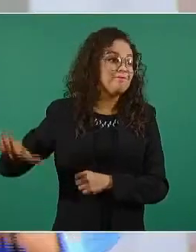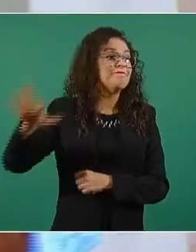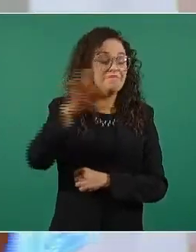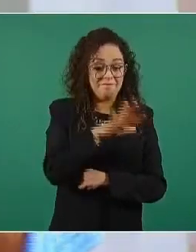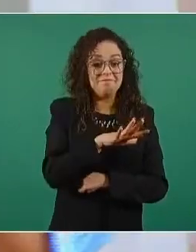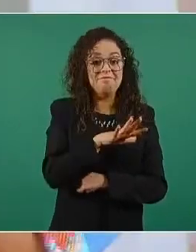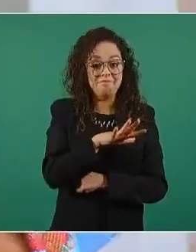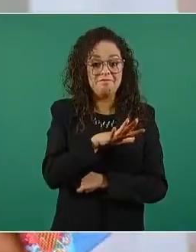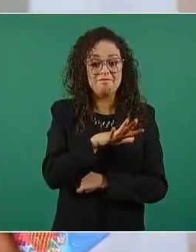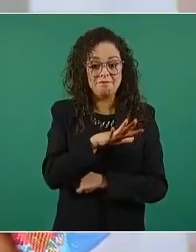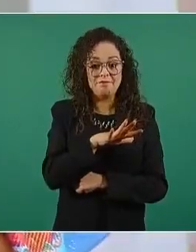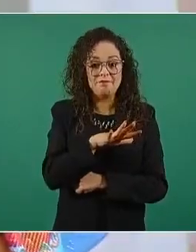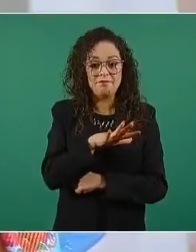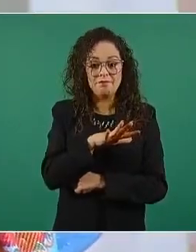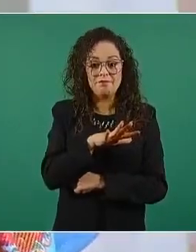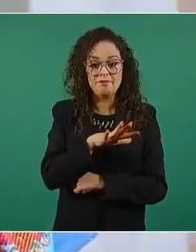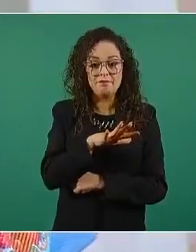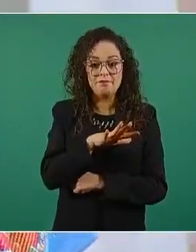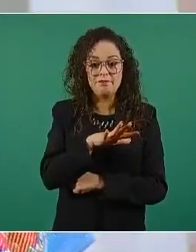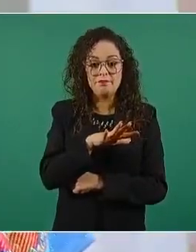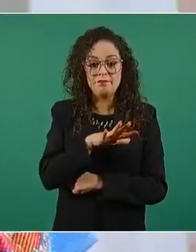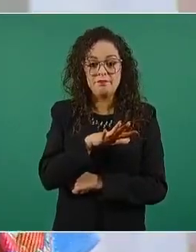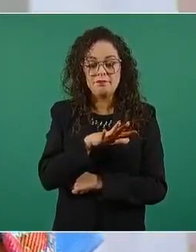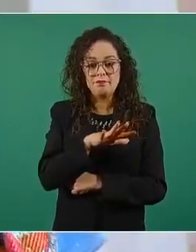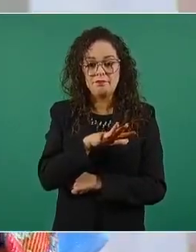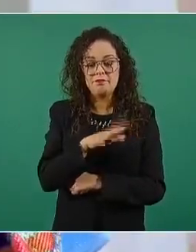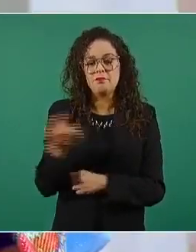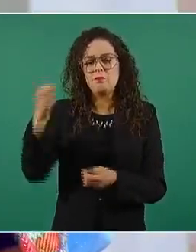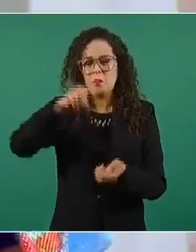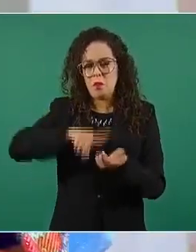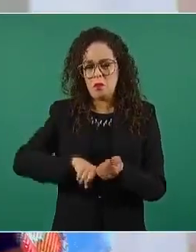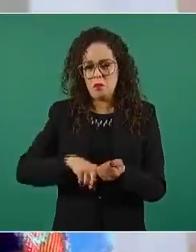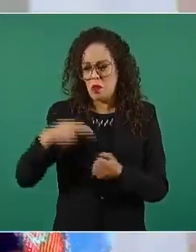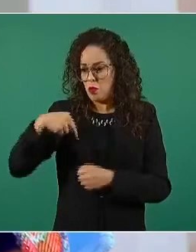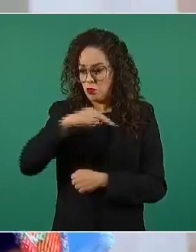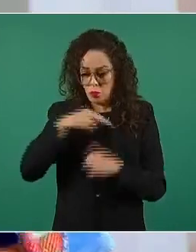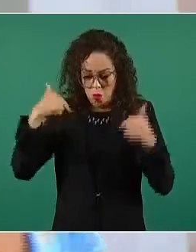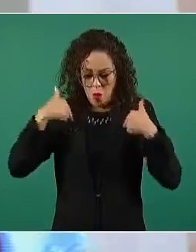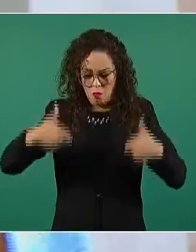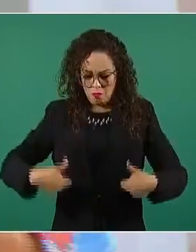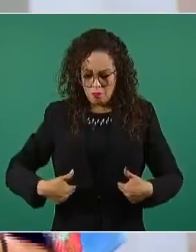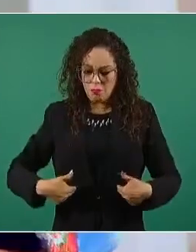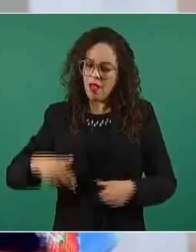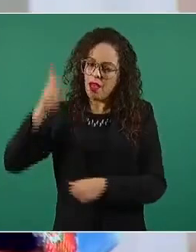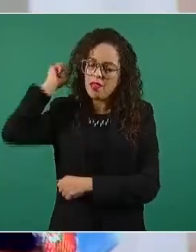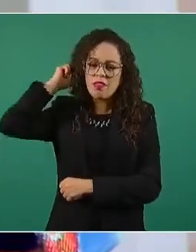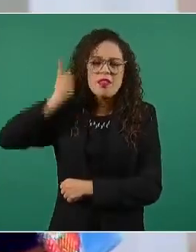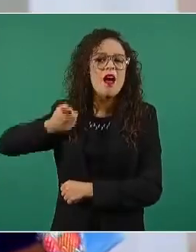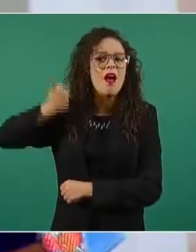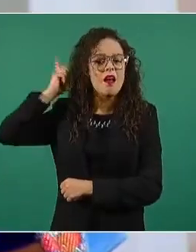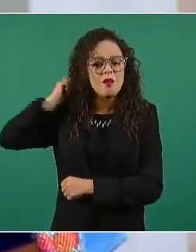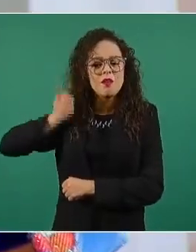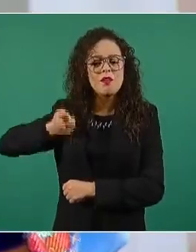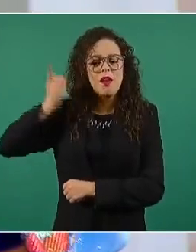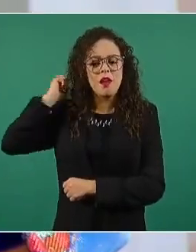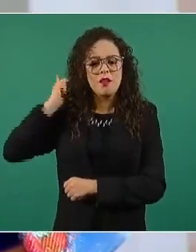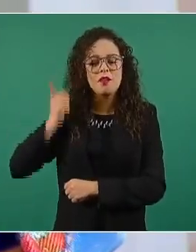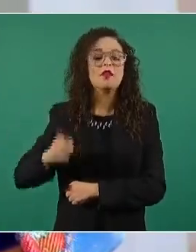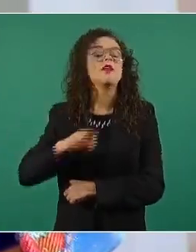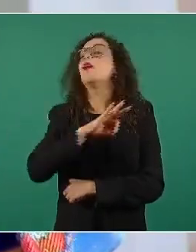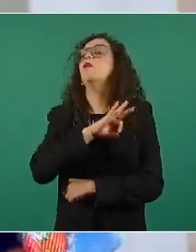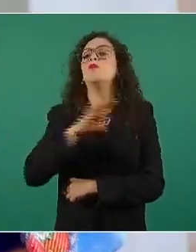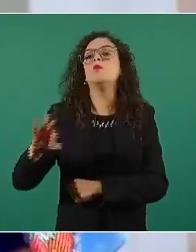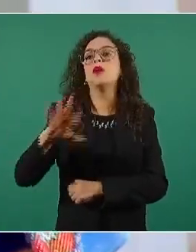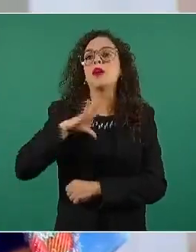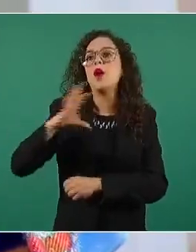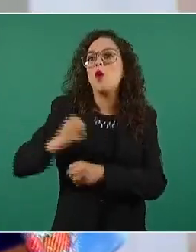Cada día, como seres humanos, tenemos una oportunidad de aprender los unos de los